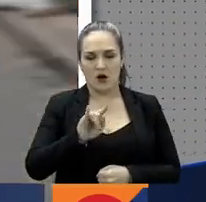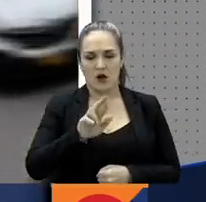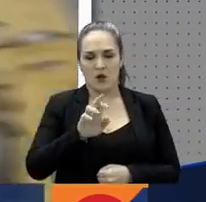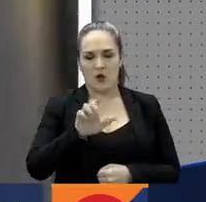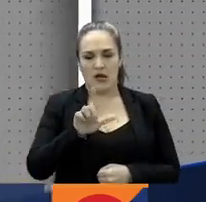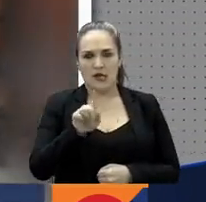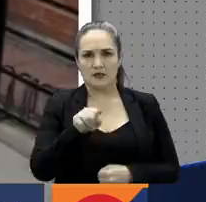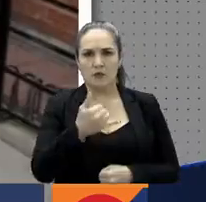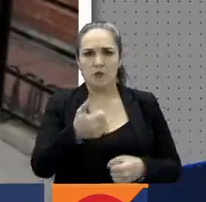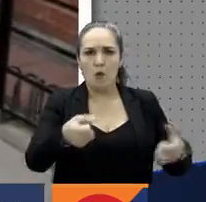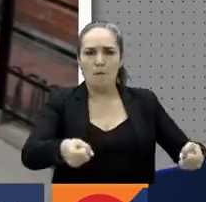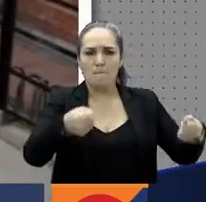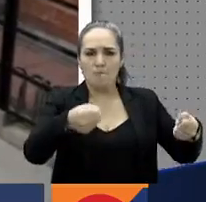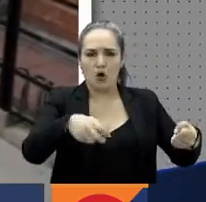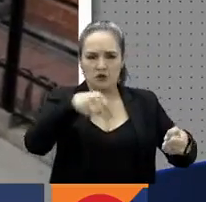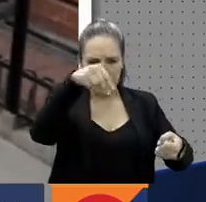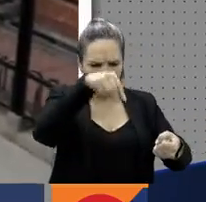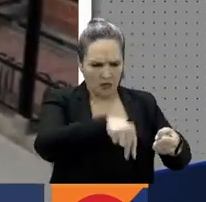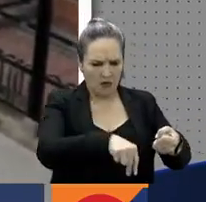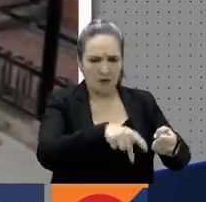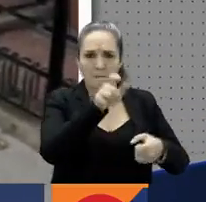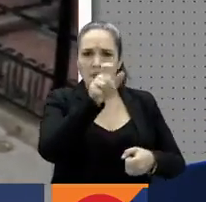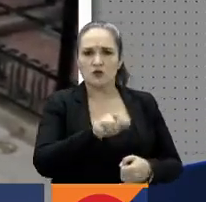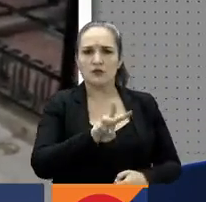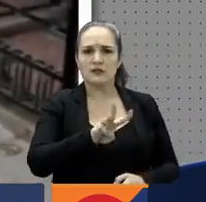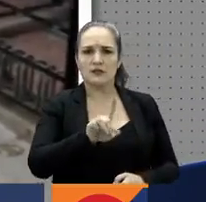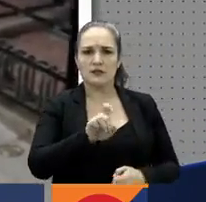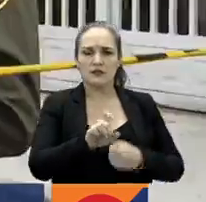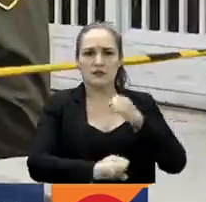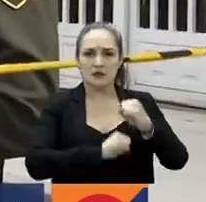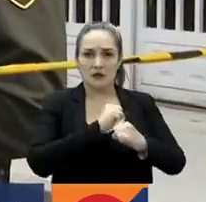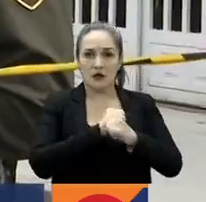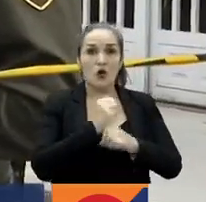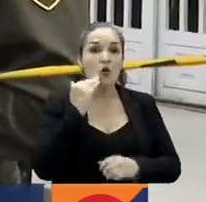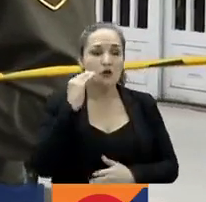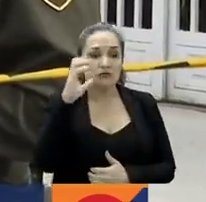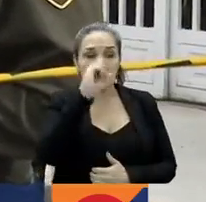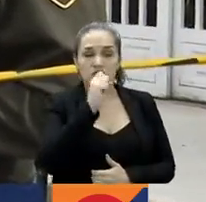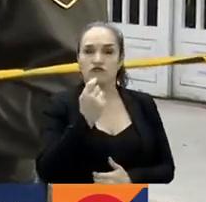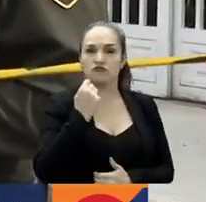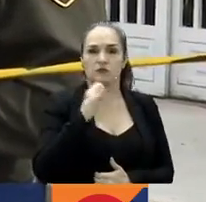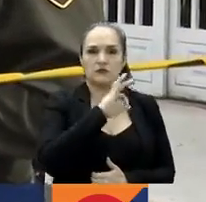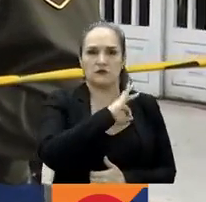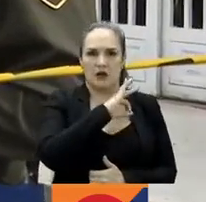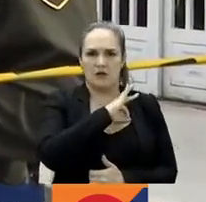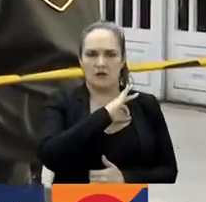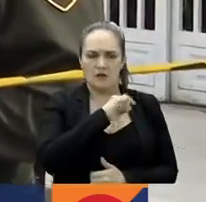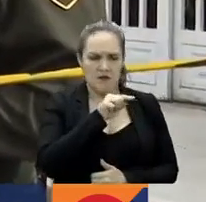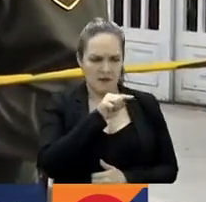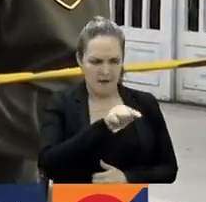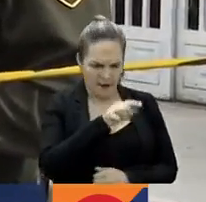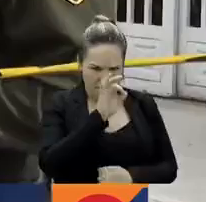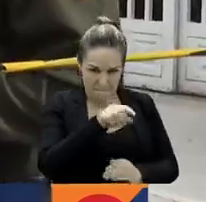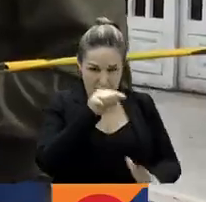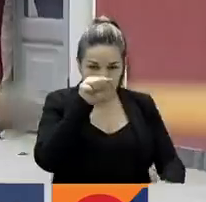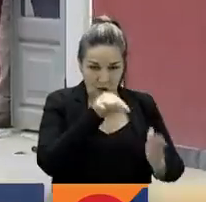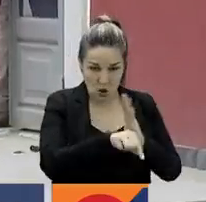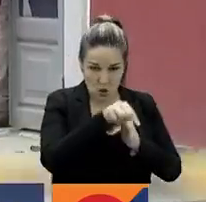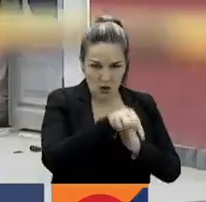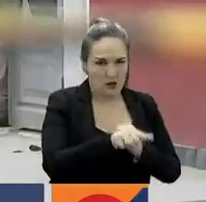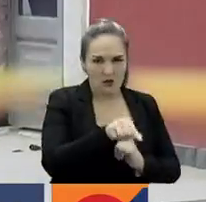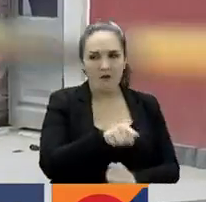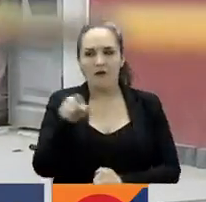cuerpo de un hombre de 36 años el hallazgo ocurrió el pasado sábado según las autoridades el crimen se habría ejecutado en soacha